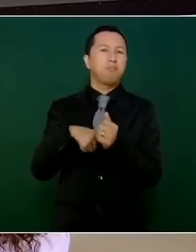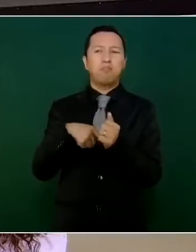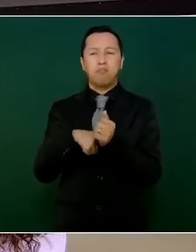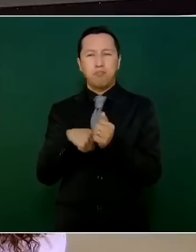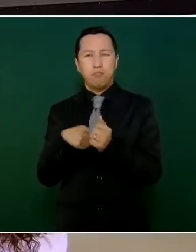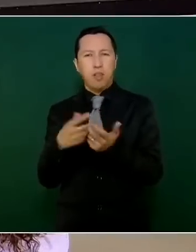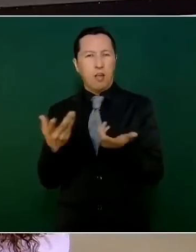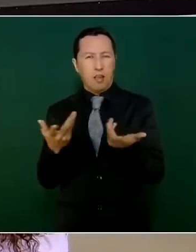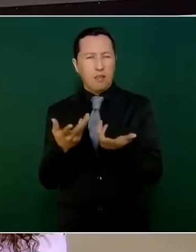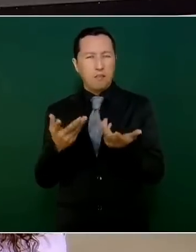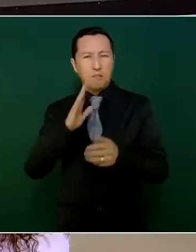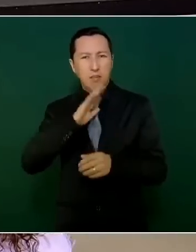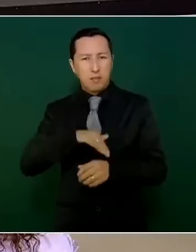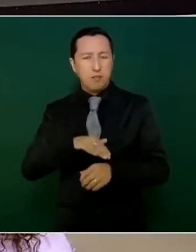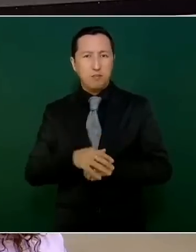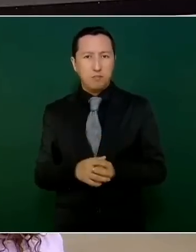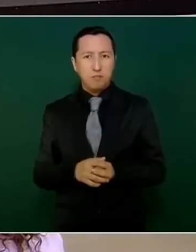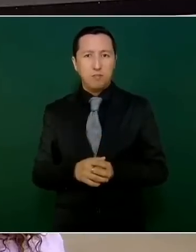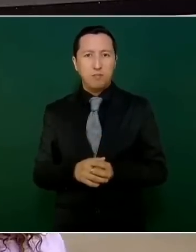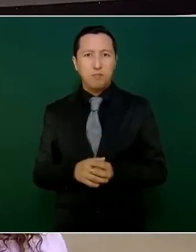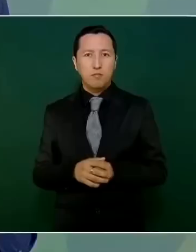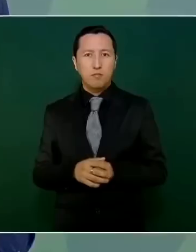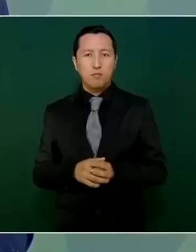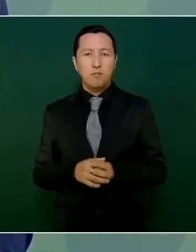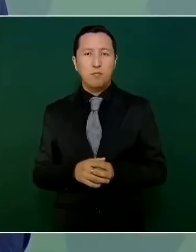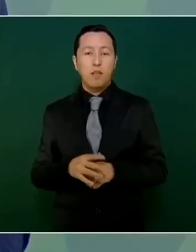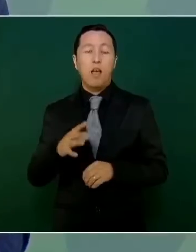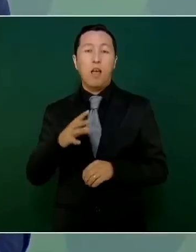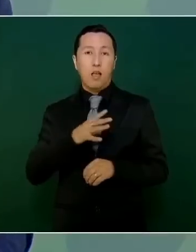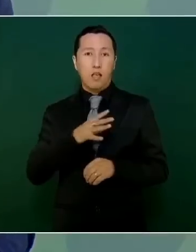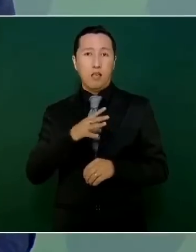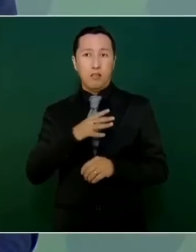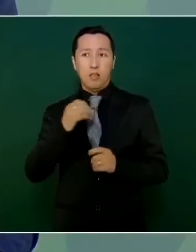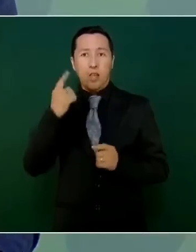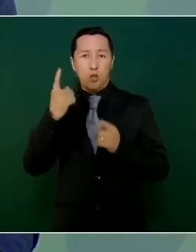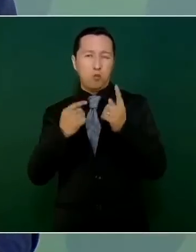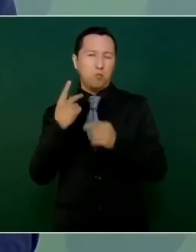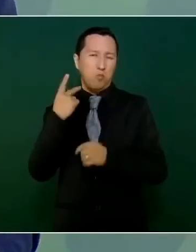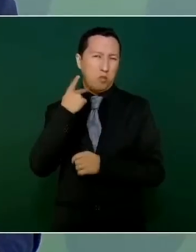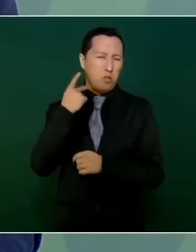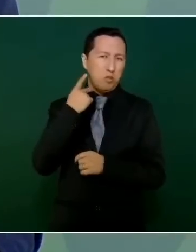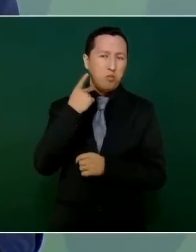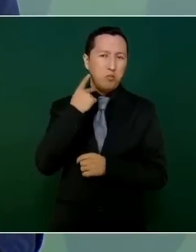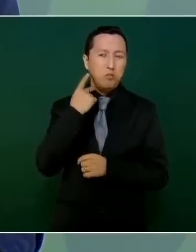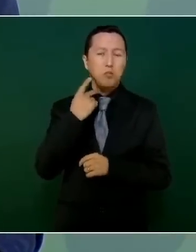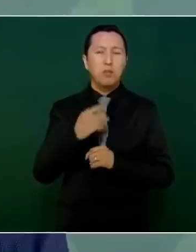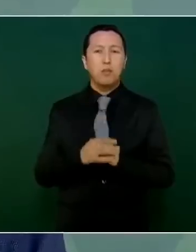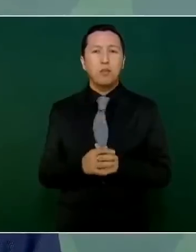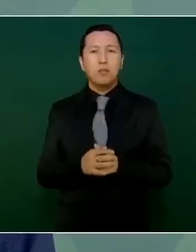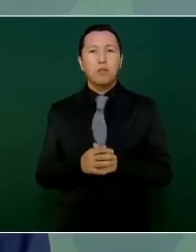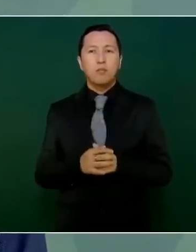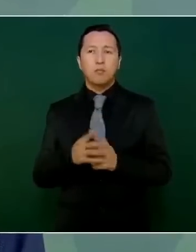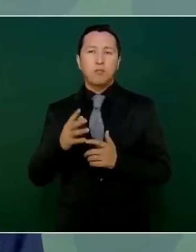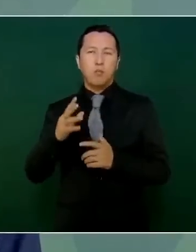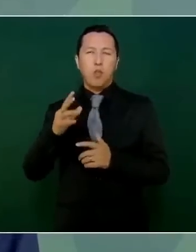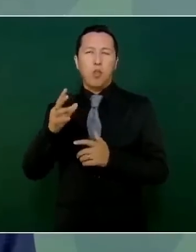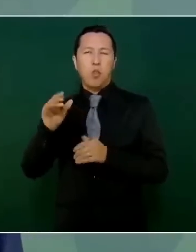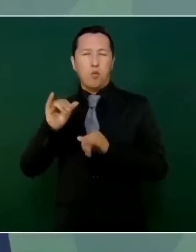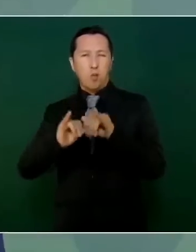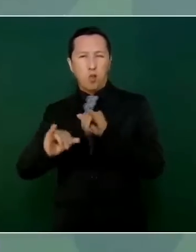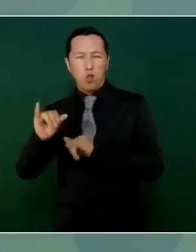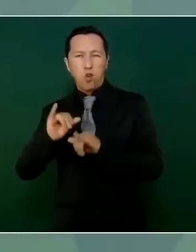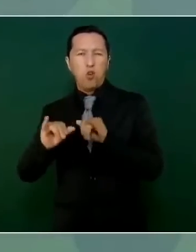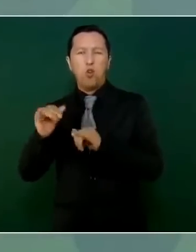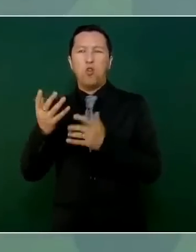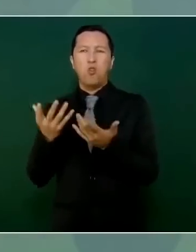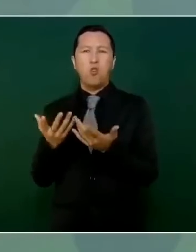porque no eran dueños de laboratorios ni distribuidores de medicamentos, le vendían al